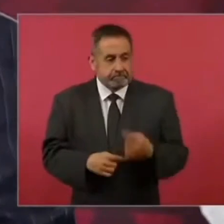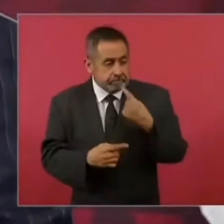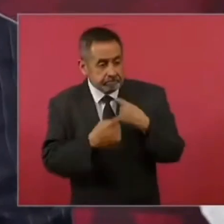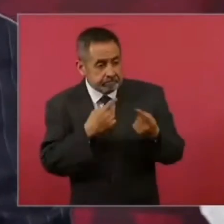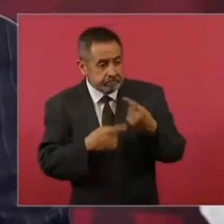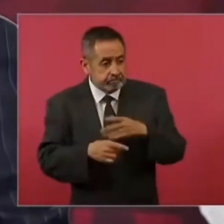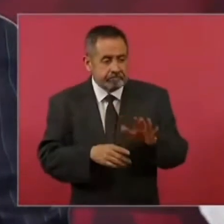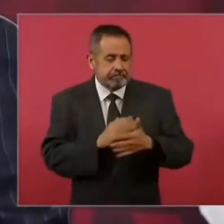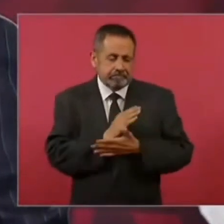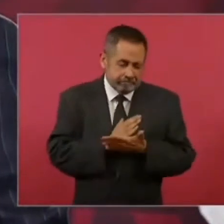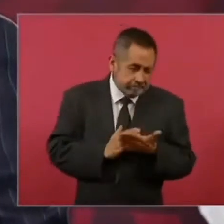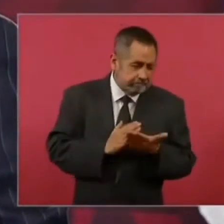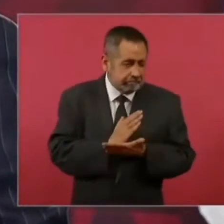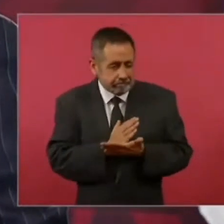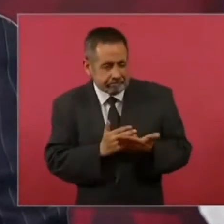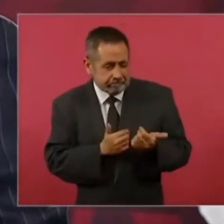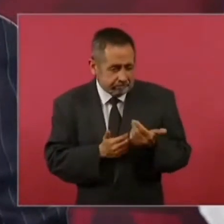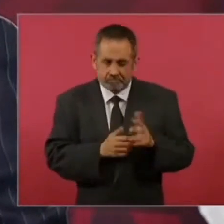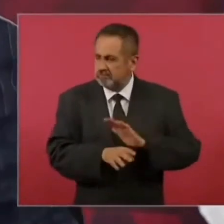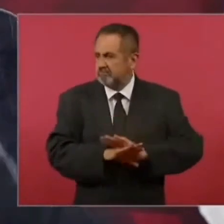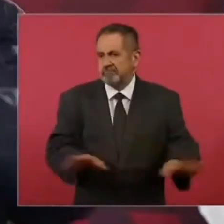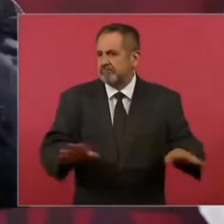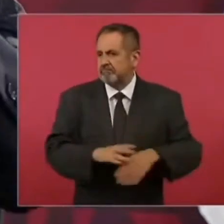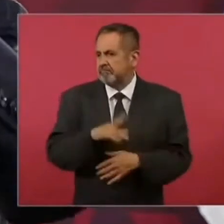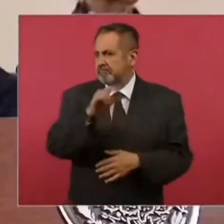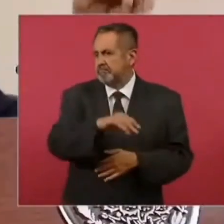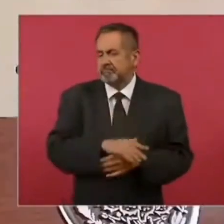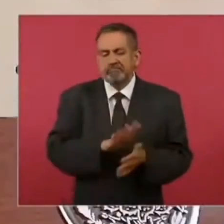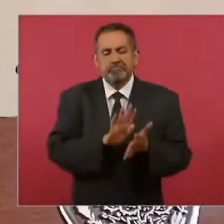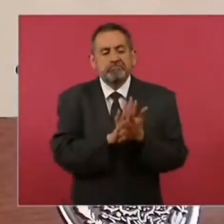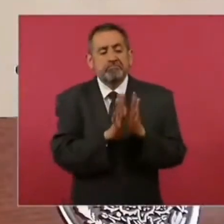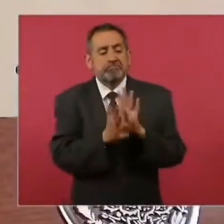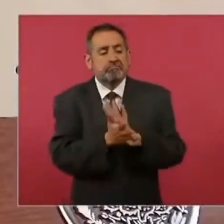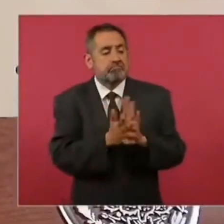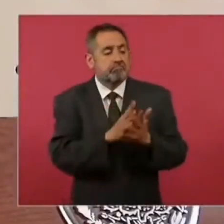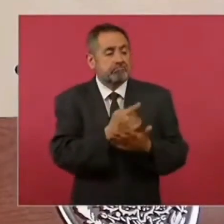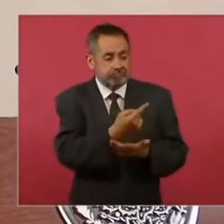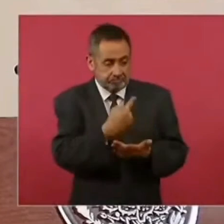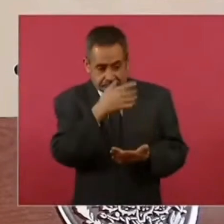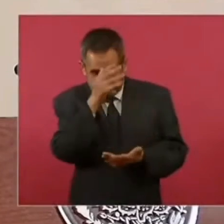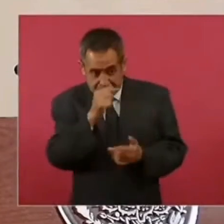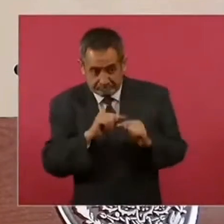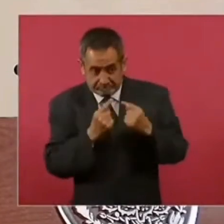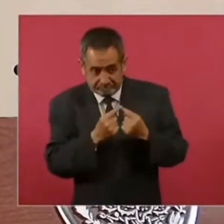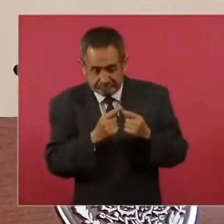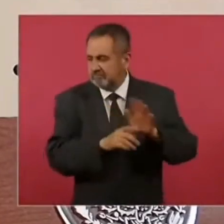no queremos componendas, no queremos ese tipo de acuerdos.